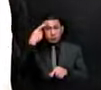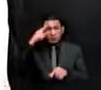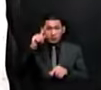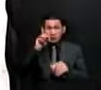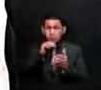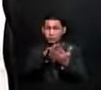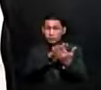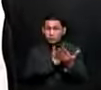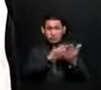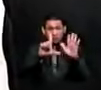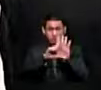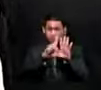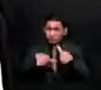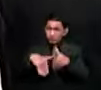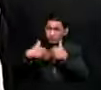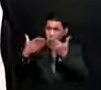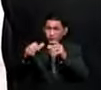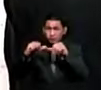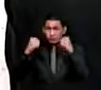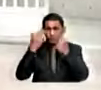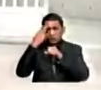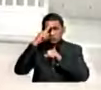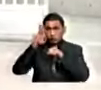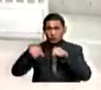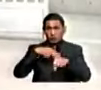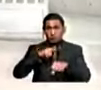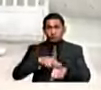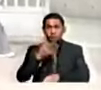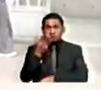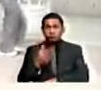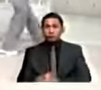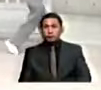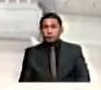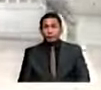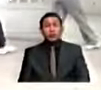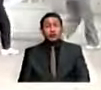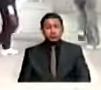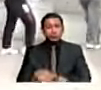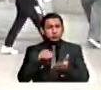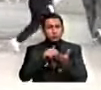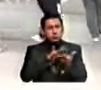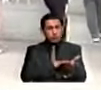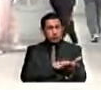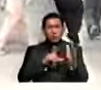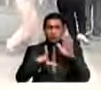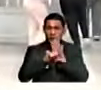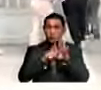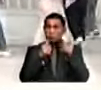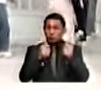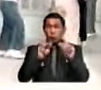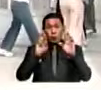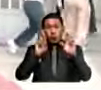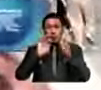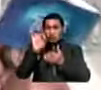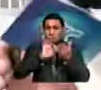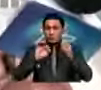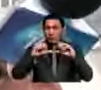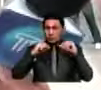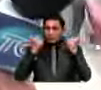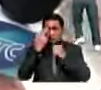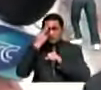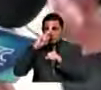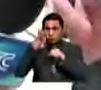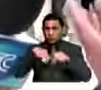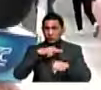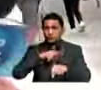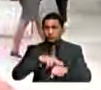la Asamblea Nacional para promover la contratación de jóvenes. Este es un proyecto de ley muy bueno y ojalá lo apruebe la Asamblea. ¿Y eso qué crees